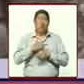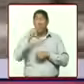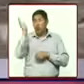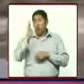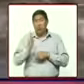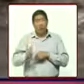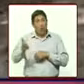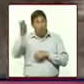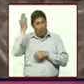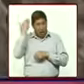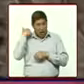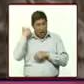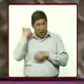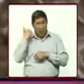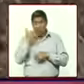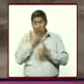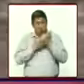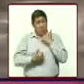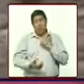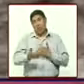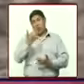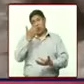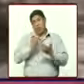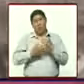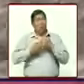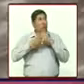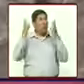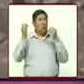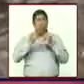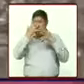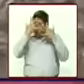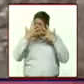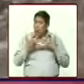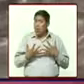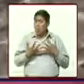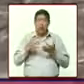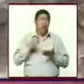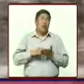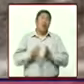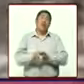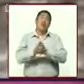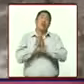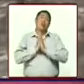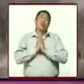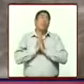nunca antes habría sido quemado. Esto es muy, muy lamentable y están pidiendo